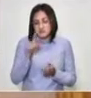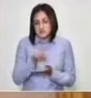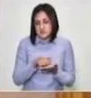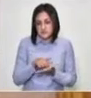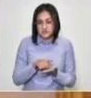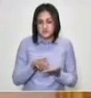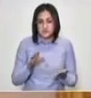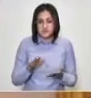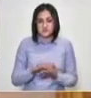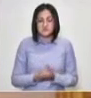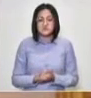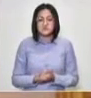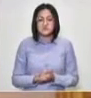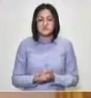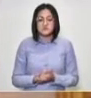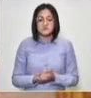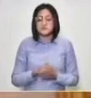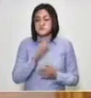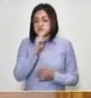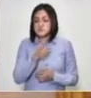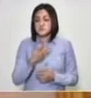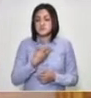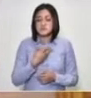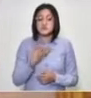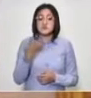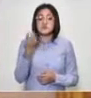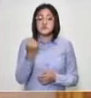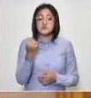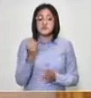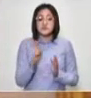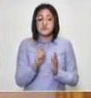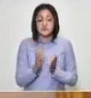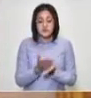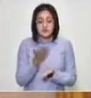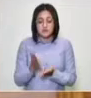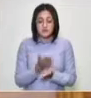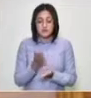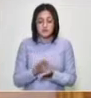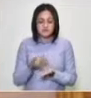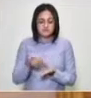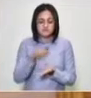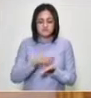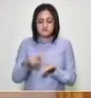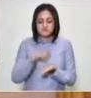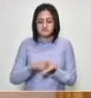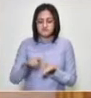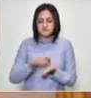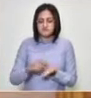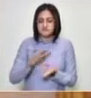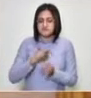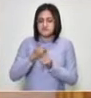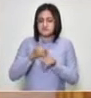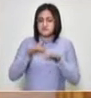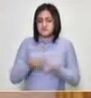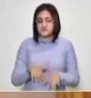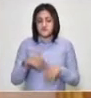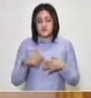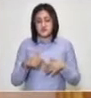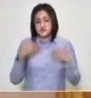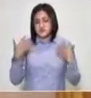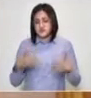de manera digital. Se aseguraron 9 libretas que contienen información relativa a